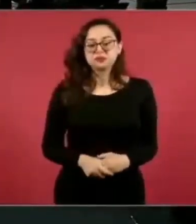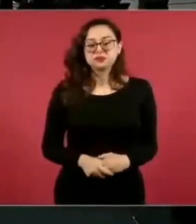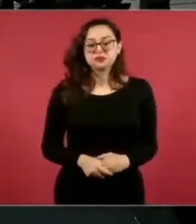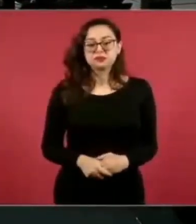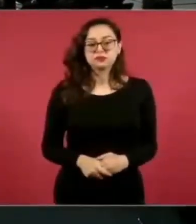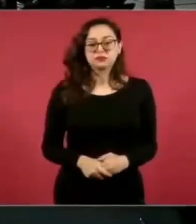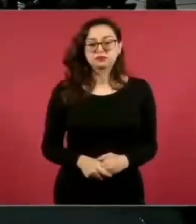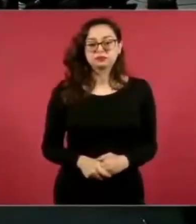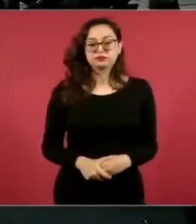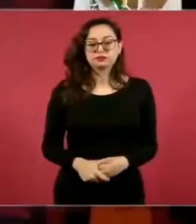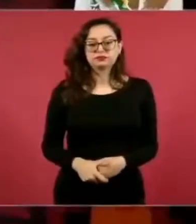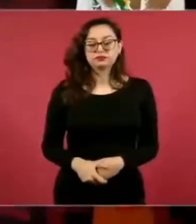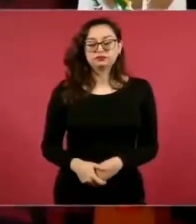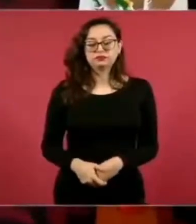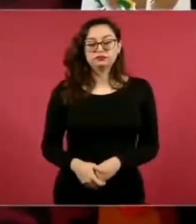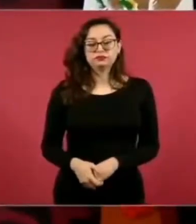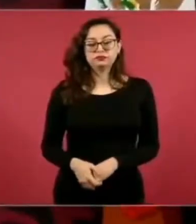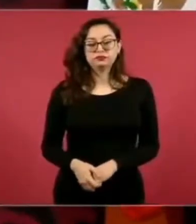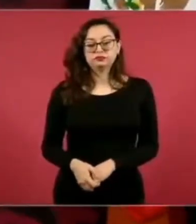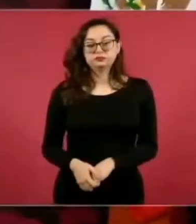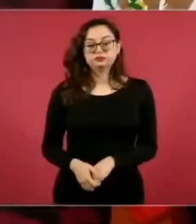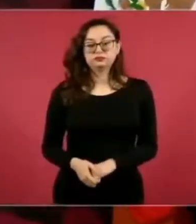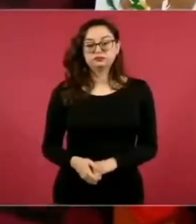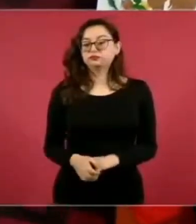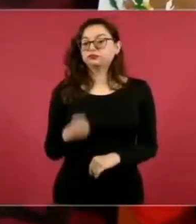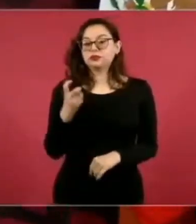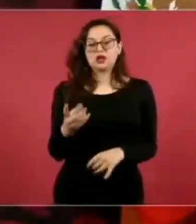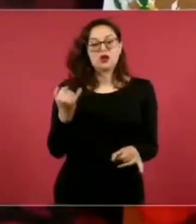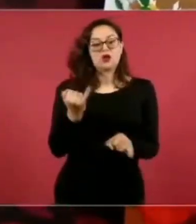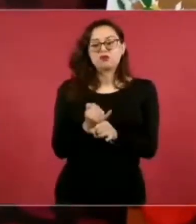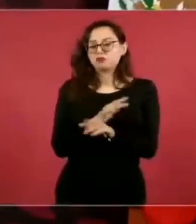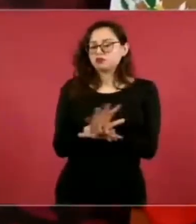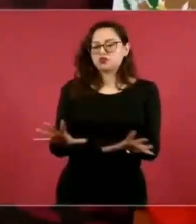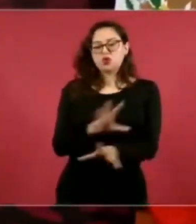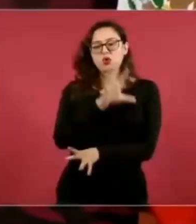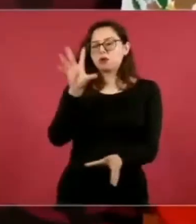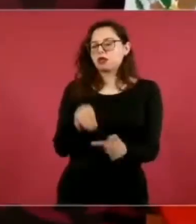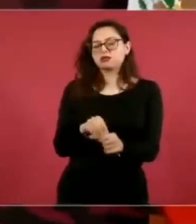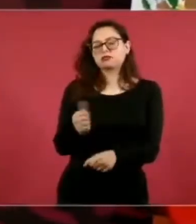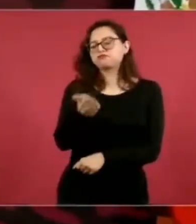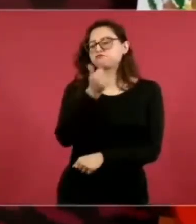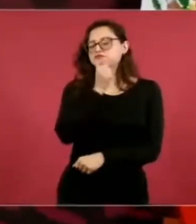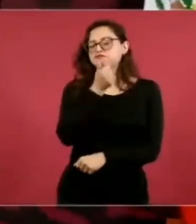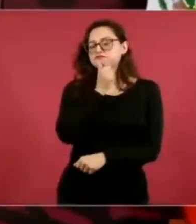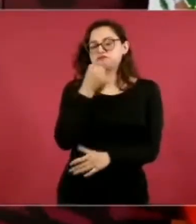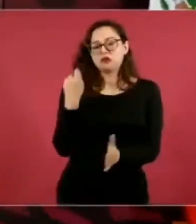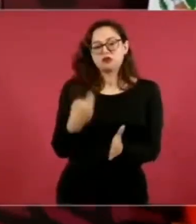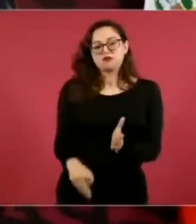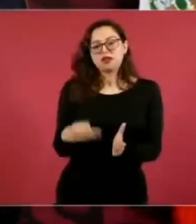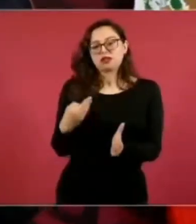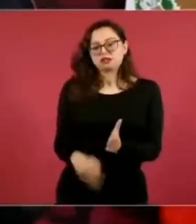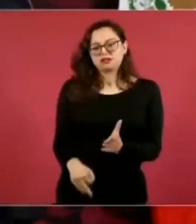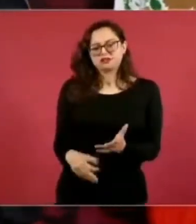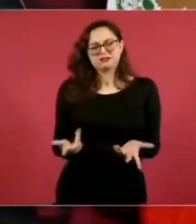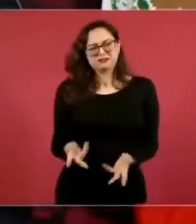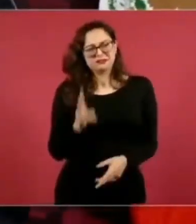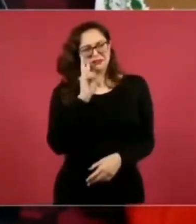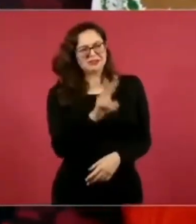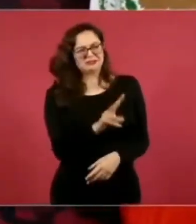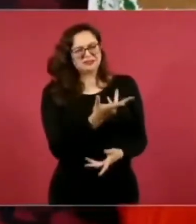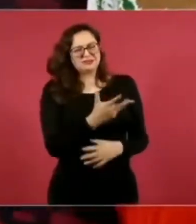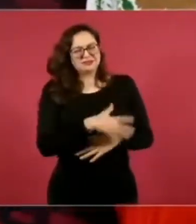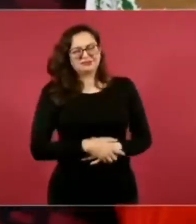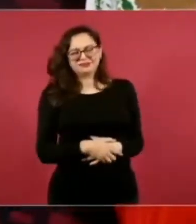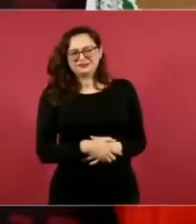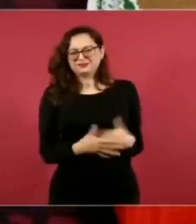entrega de... No se tiene todavía toda la información. No se tiene toda la información. Y con esto, pues es que